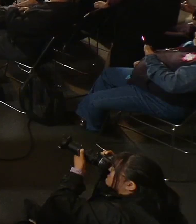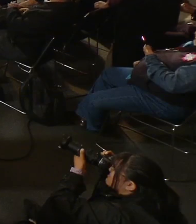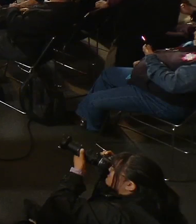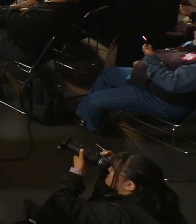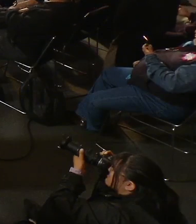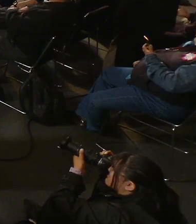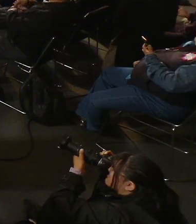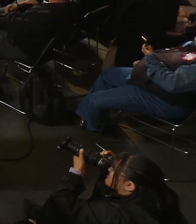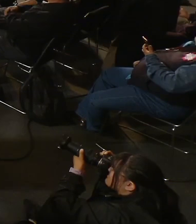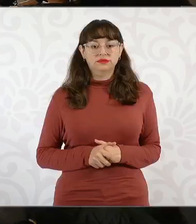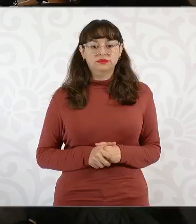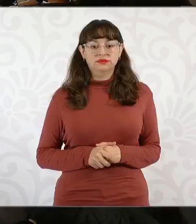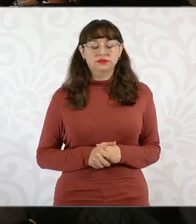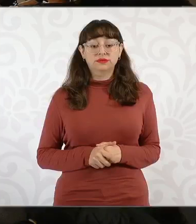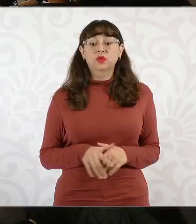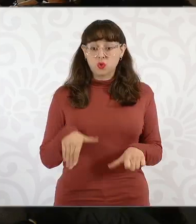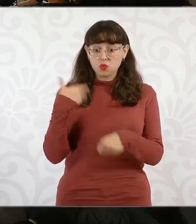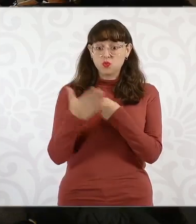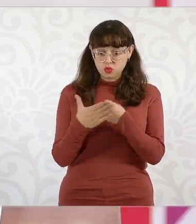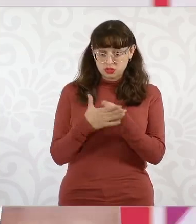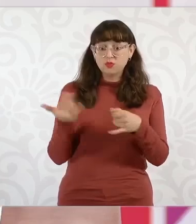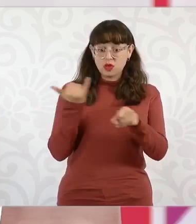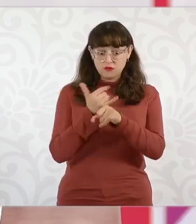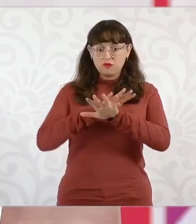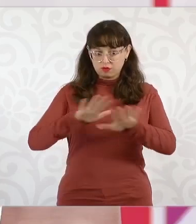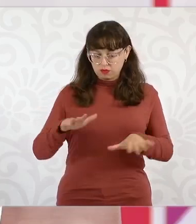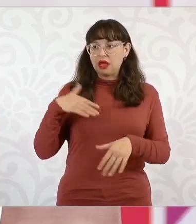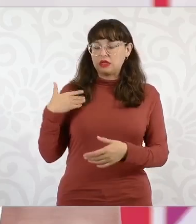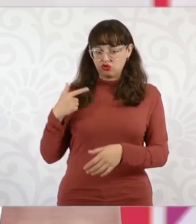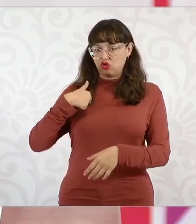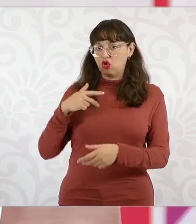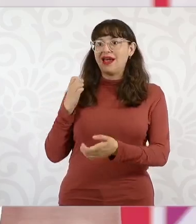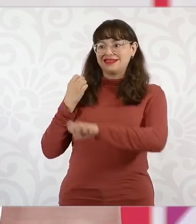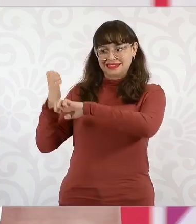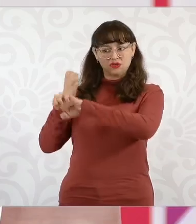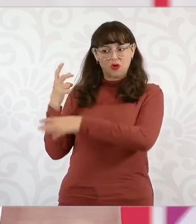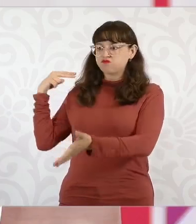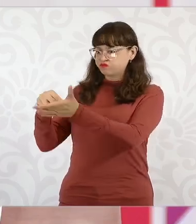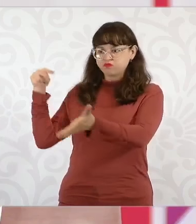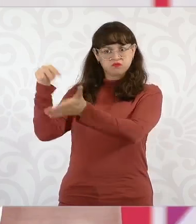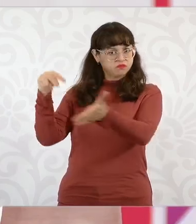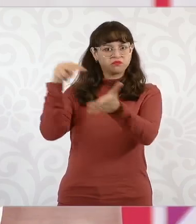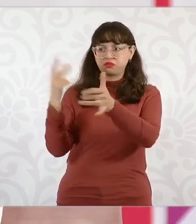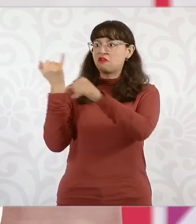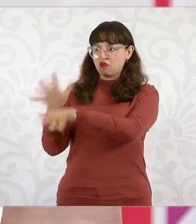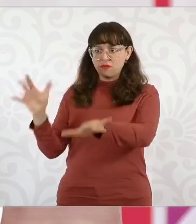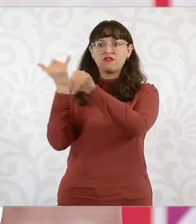a hacer informes, ya les vamos a informar aquí, informes en todas las entidades de la República, y en la mañanera vamos